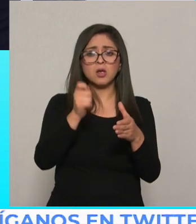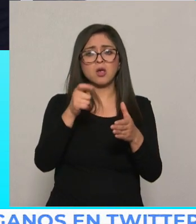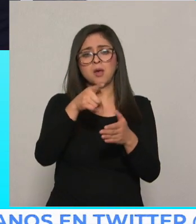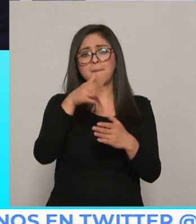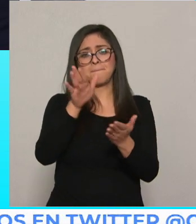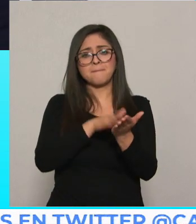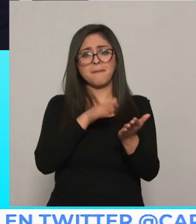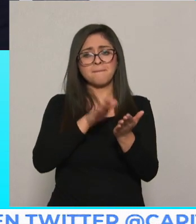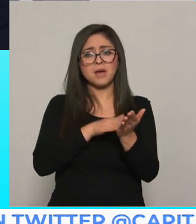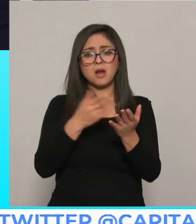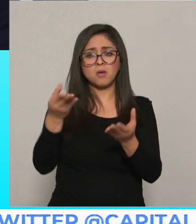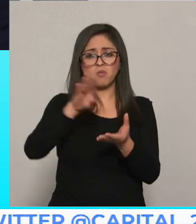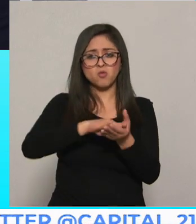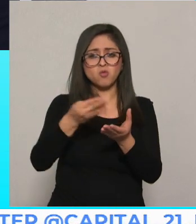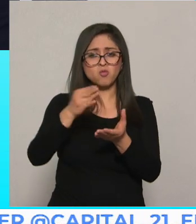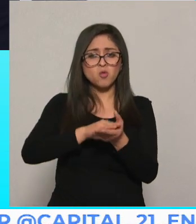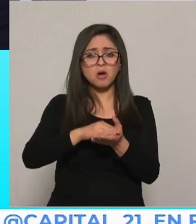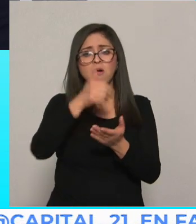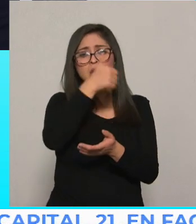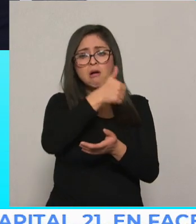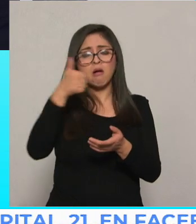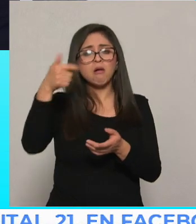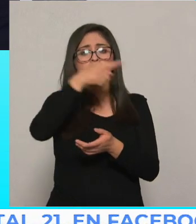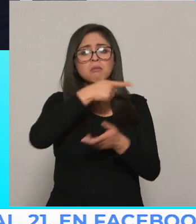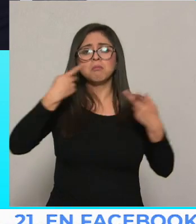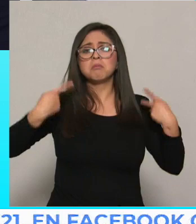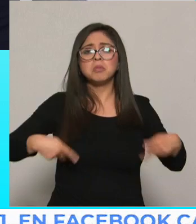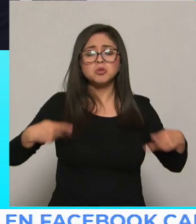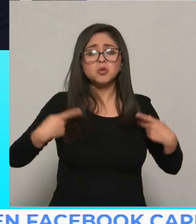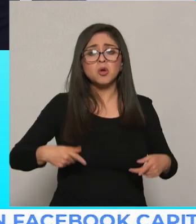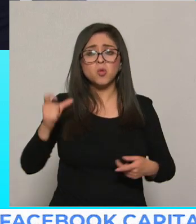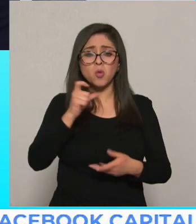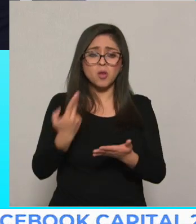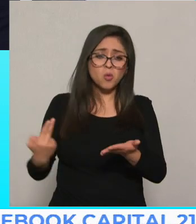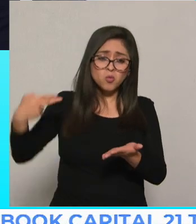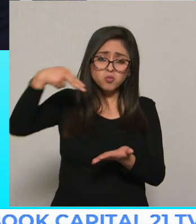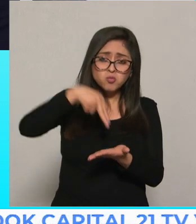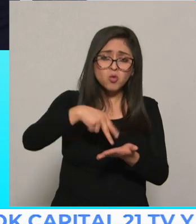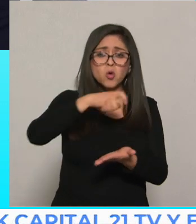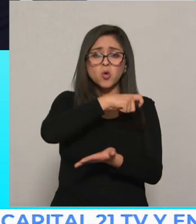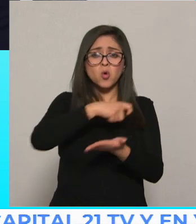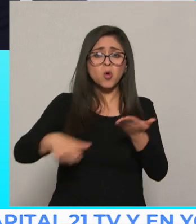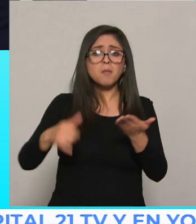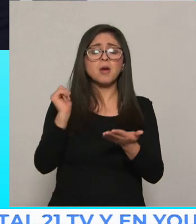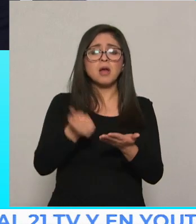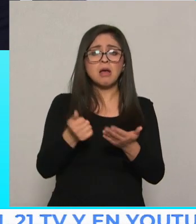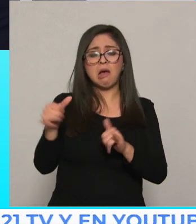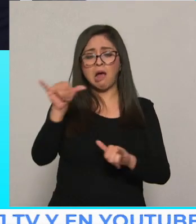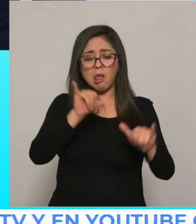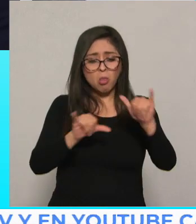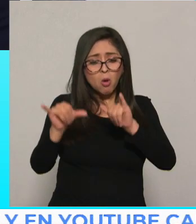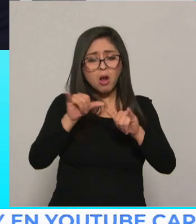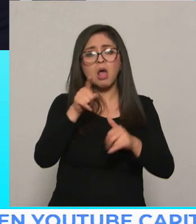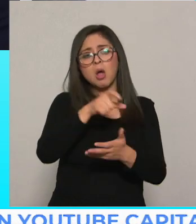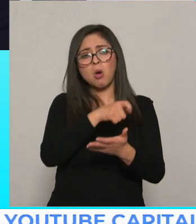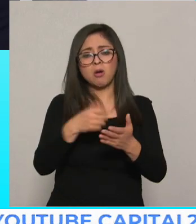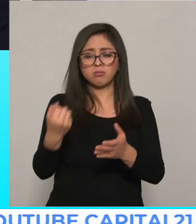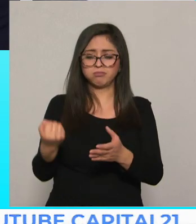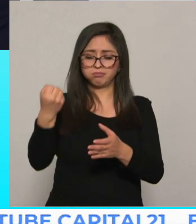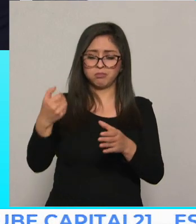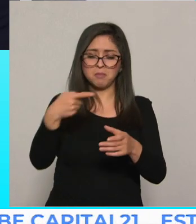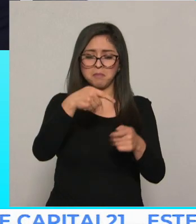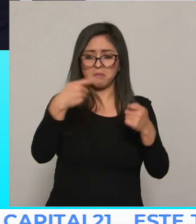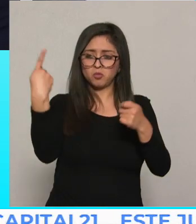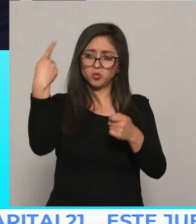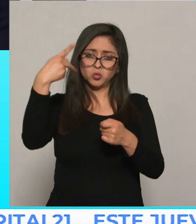papel, y pues que cada quien, en dado caso que lleguen a comprar atole, igual traen su jarrita o algo así. Así que ya saben, Ale